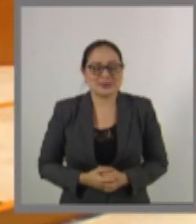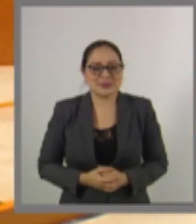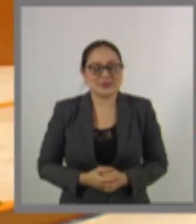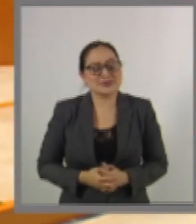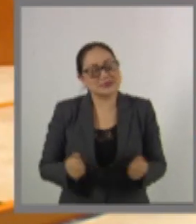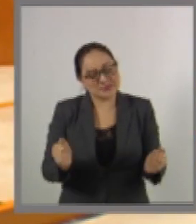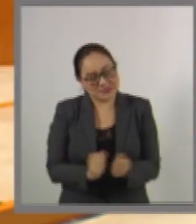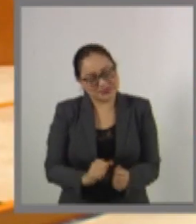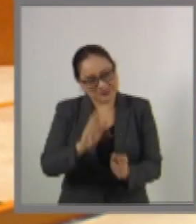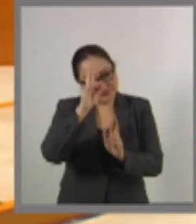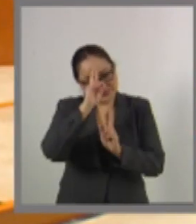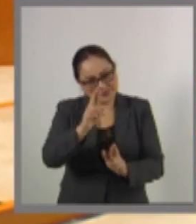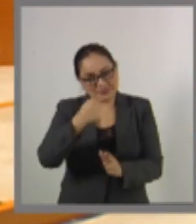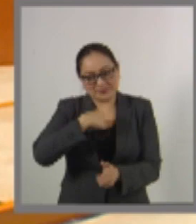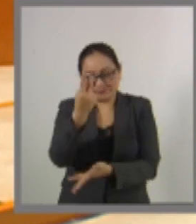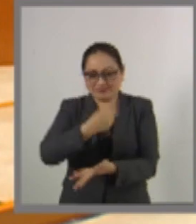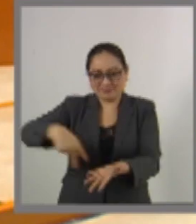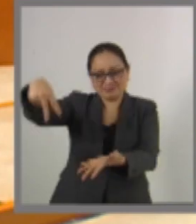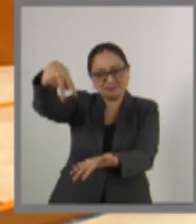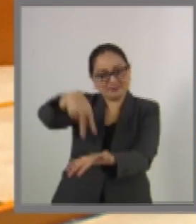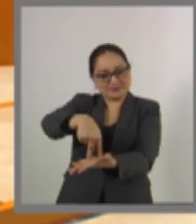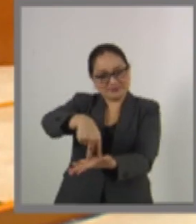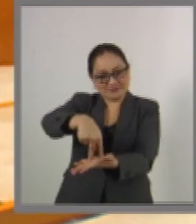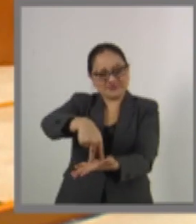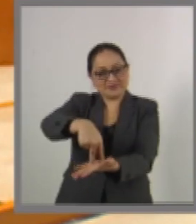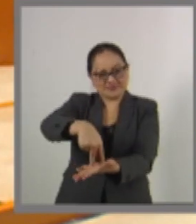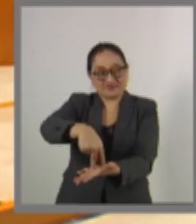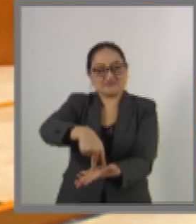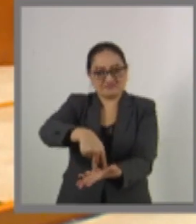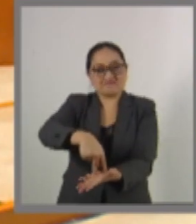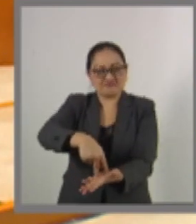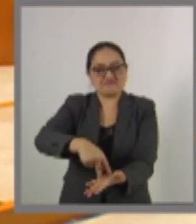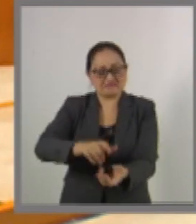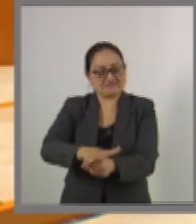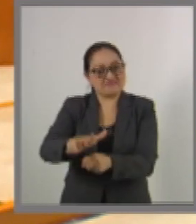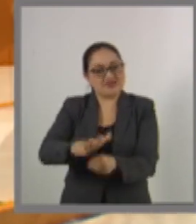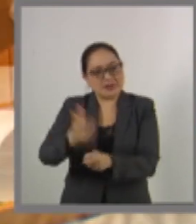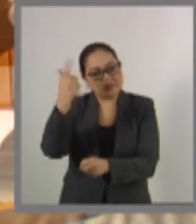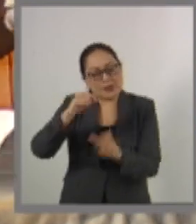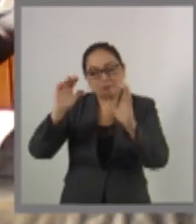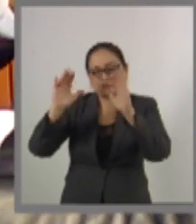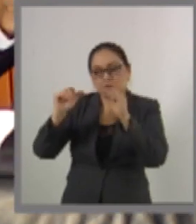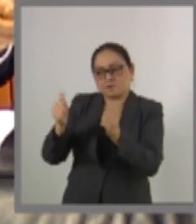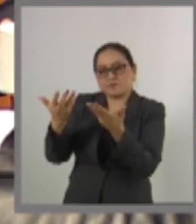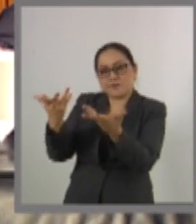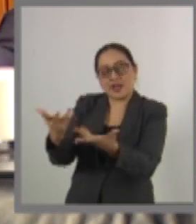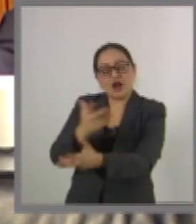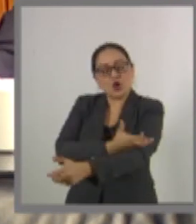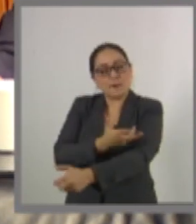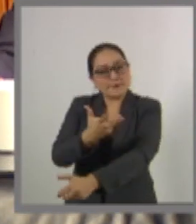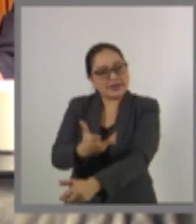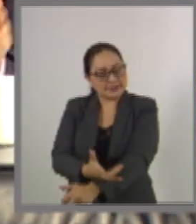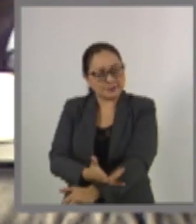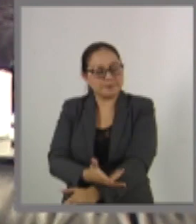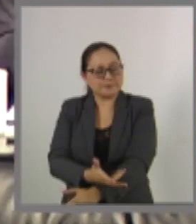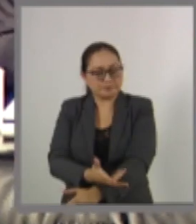Con todo respeto, me pongo de pie para despedir a un gran compañero,